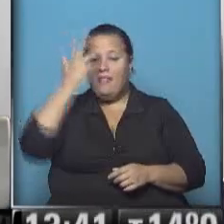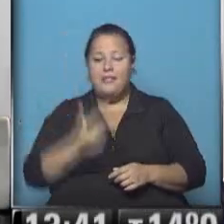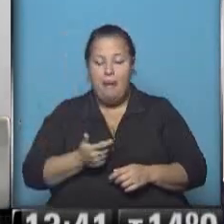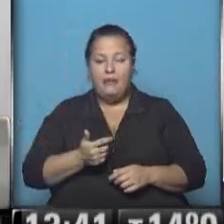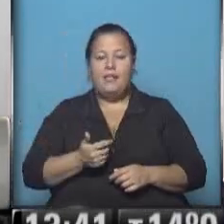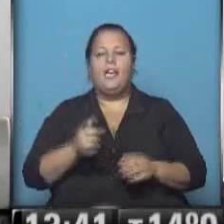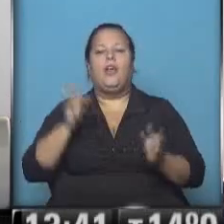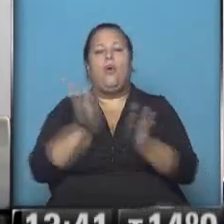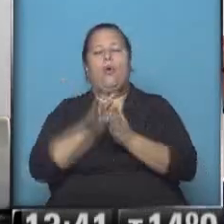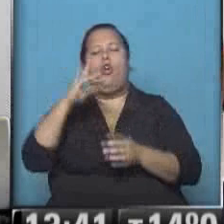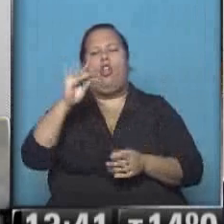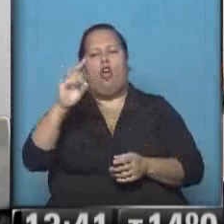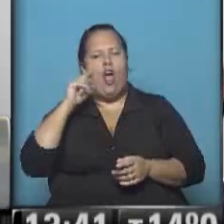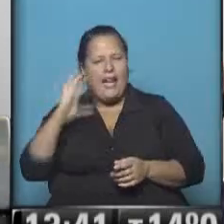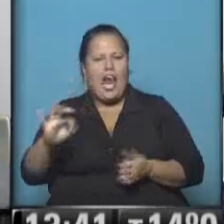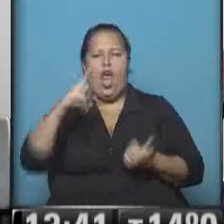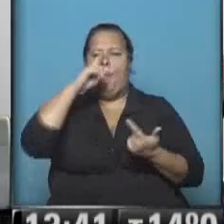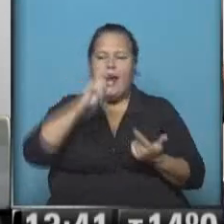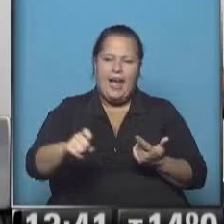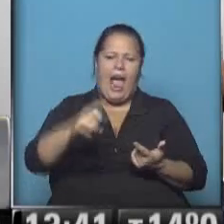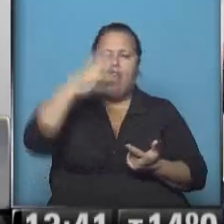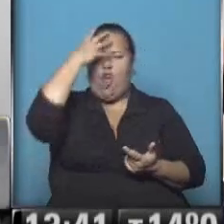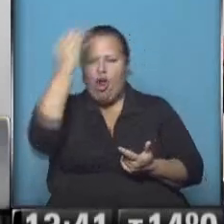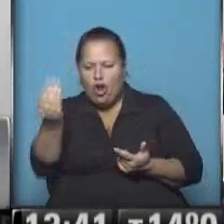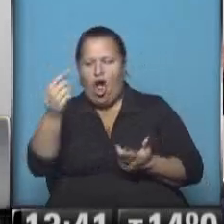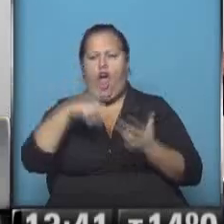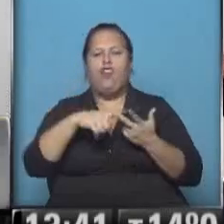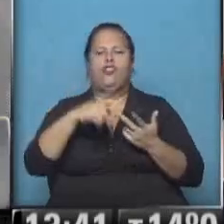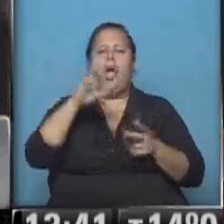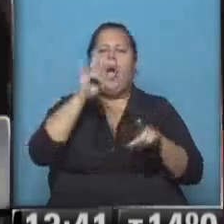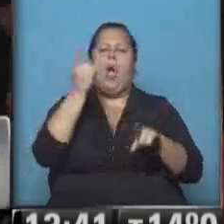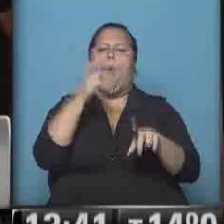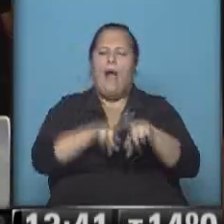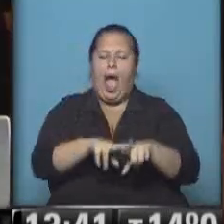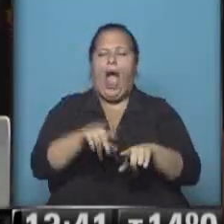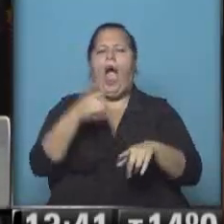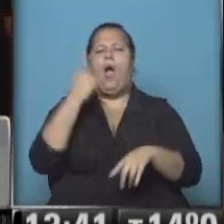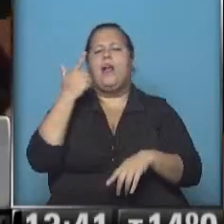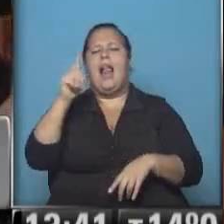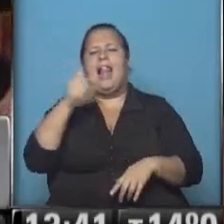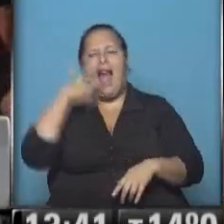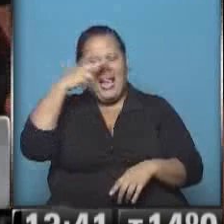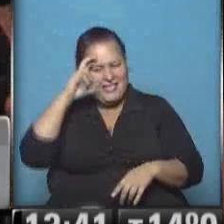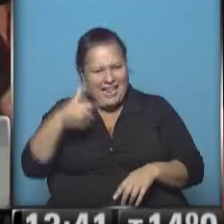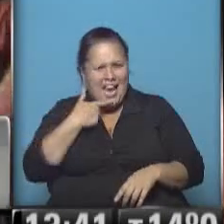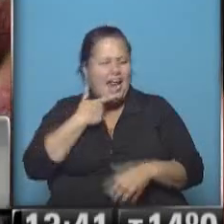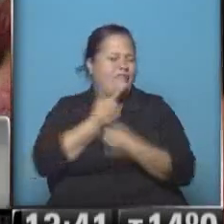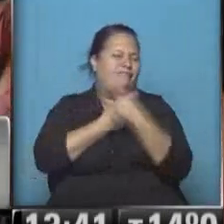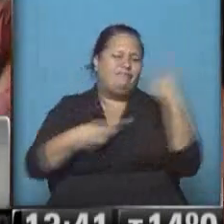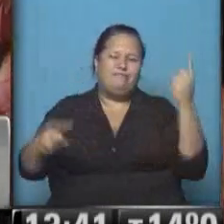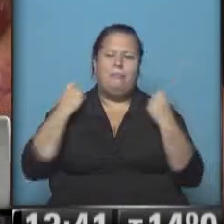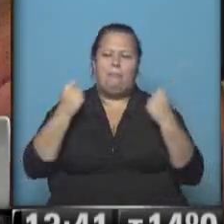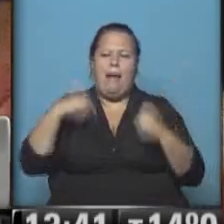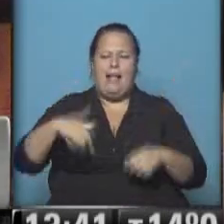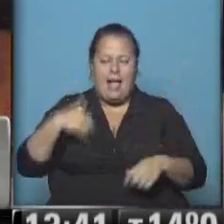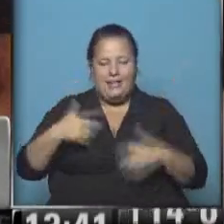Martín junto a la de Dorrego, a la de Belgrano, a la de Rosas, a la del Almirante Brown, a la de Las Heras, en fin, a los